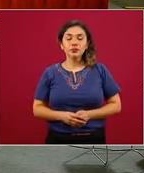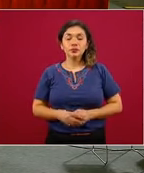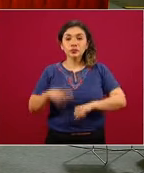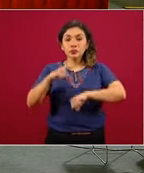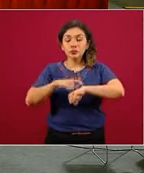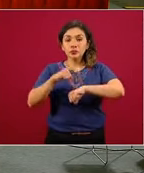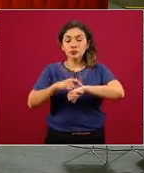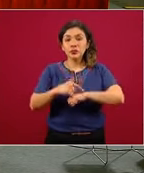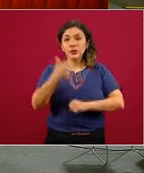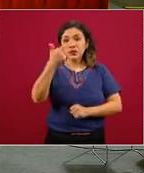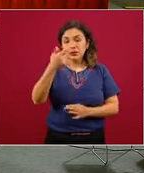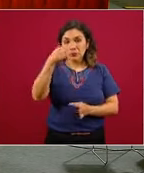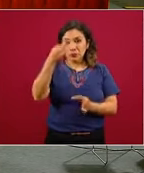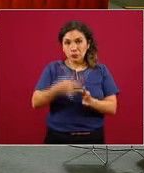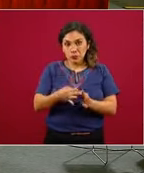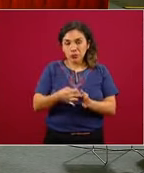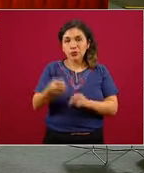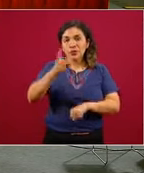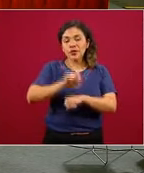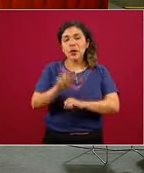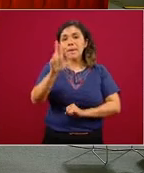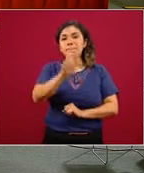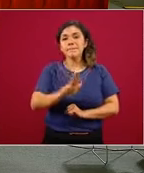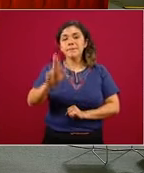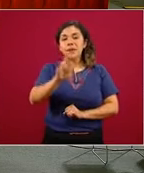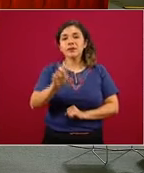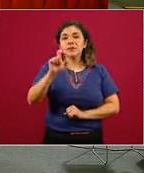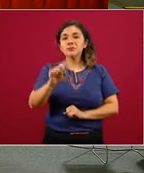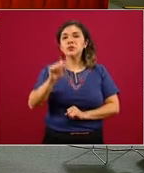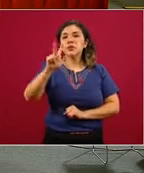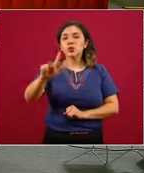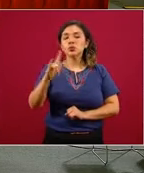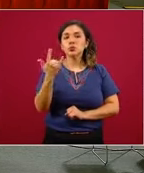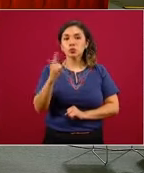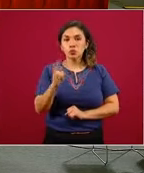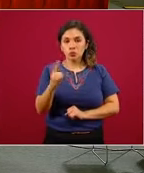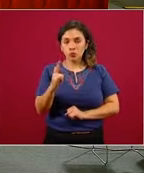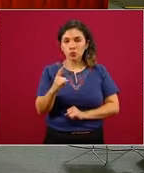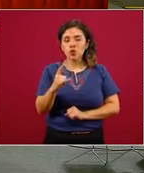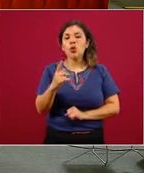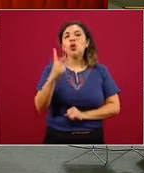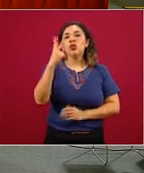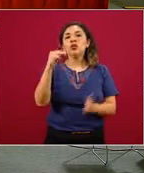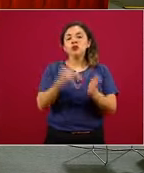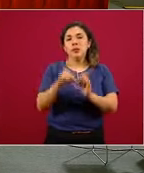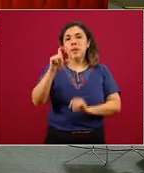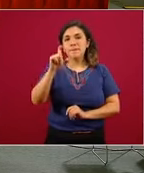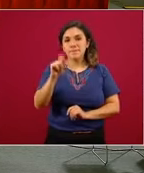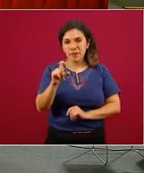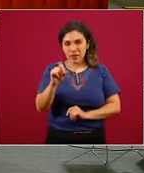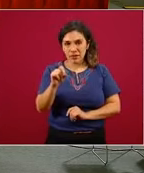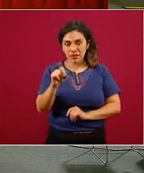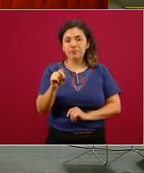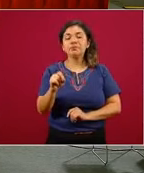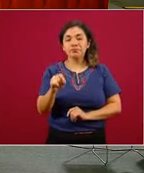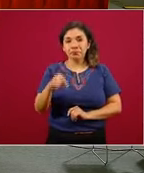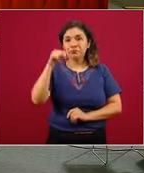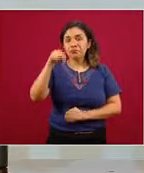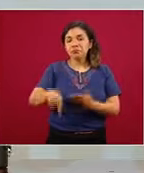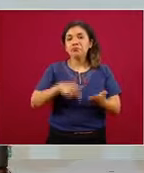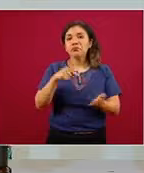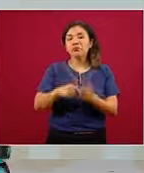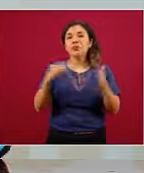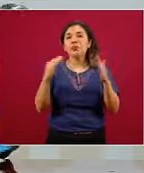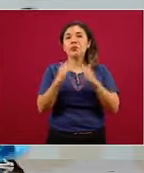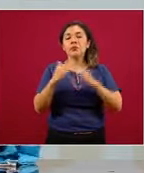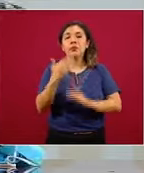Son las 19 horas en punto del martes 28 de julio de 2020. Estamos en el Palacio